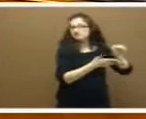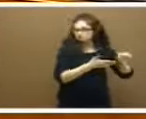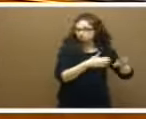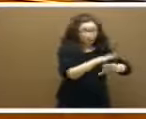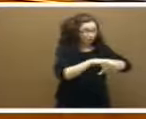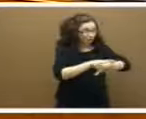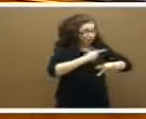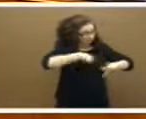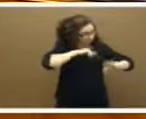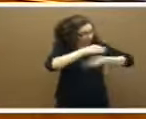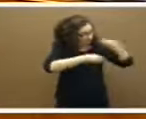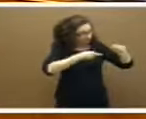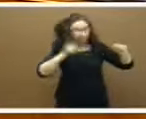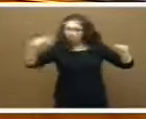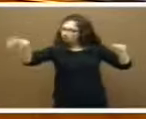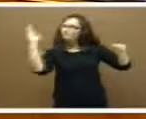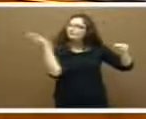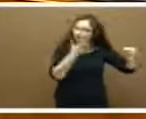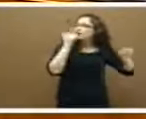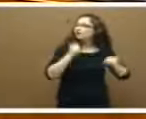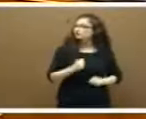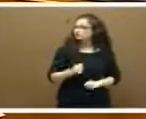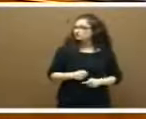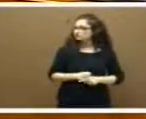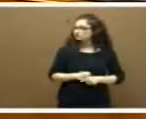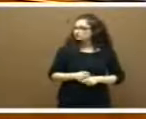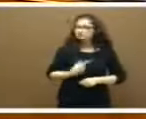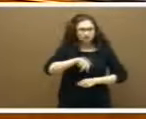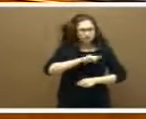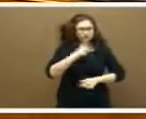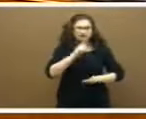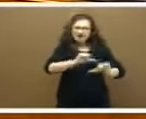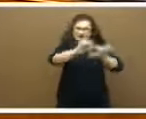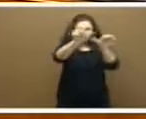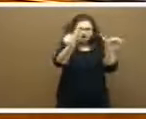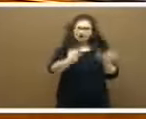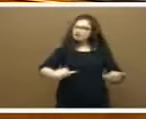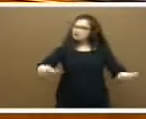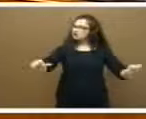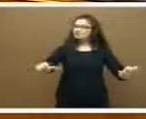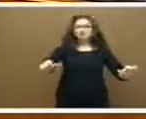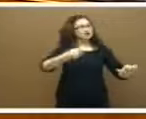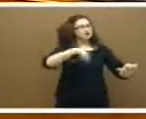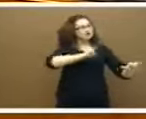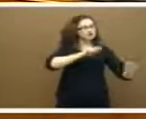gobierno, que, por cierto, es puesto de ejemplo en España del buen hacer.